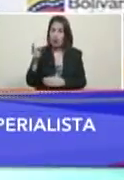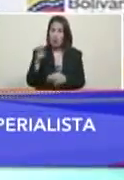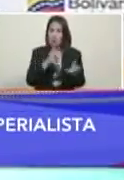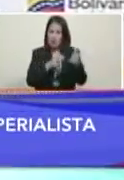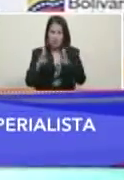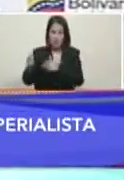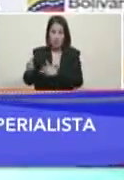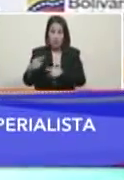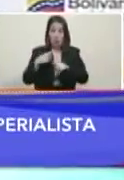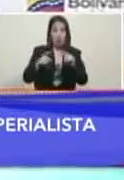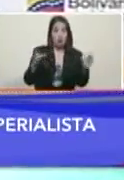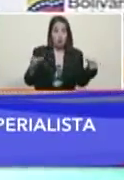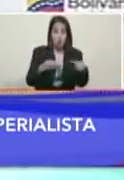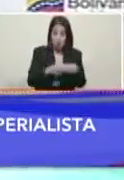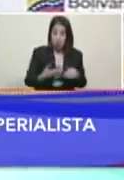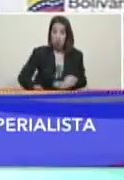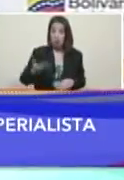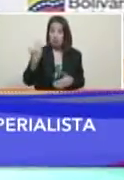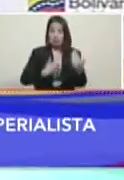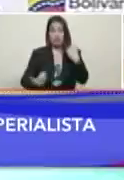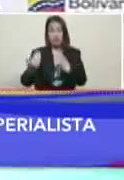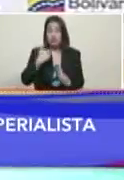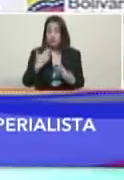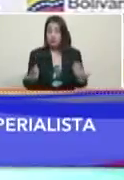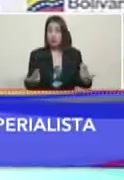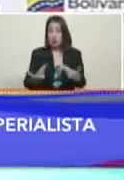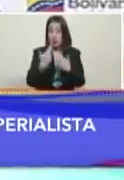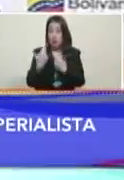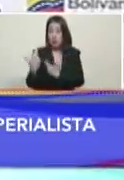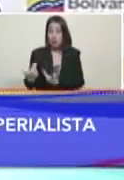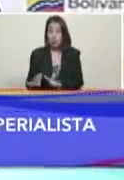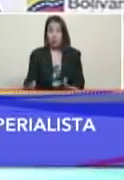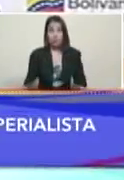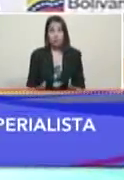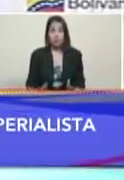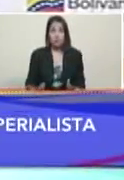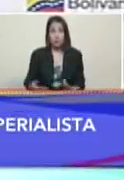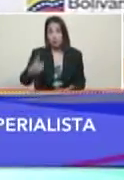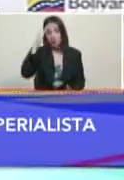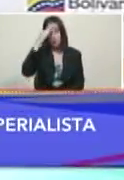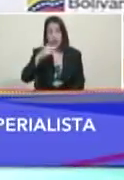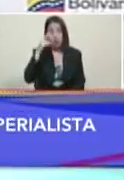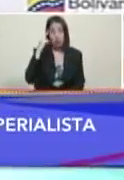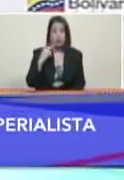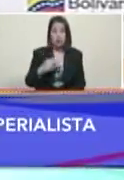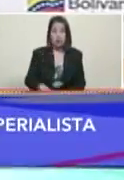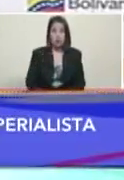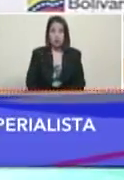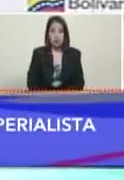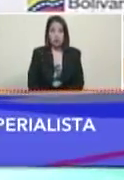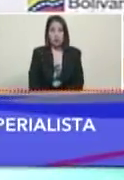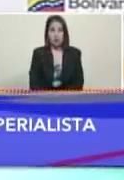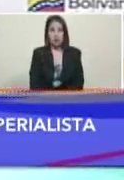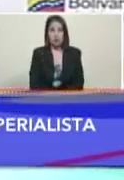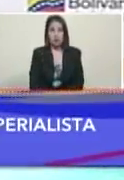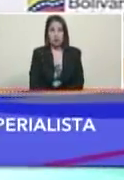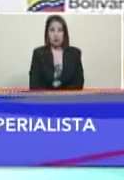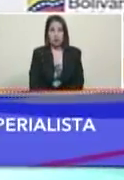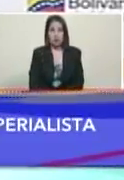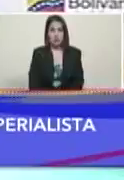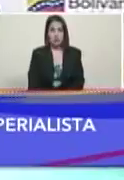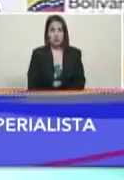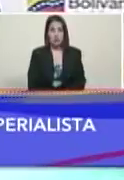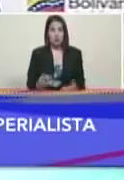Hirieron a otro grupo importante de dignos oficiales bolivarianos, de soldados bolivarianos. Una guerra que no tiene